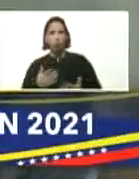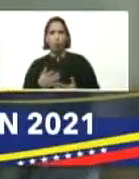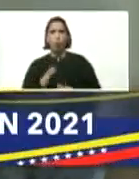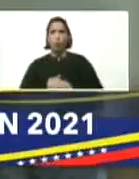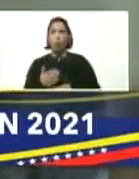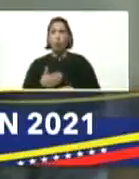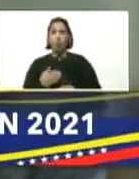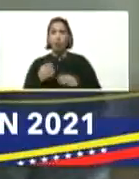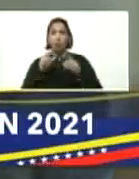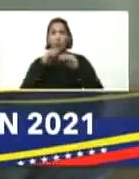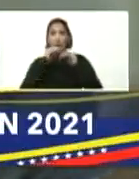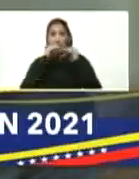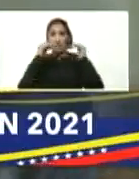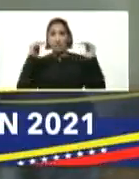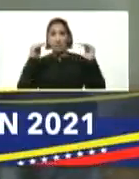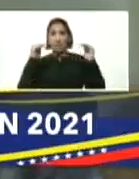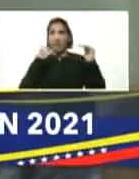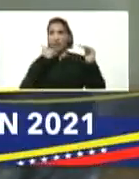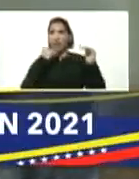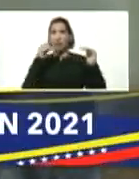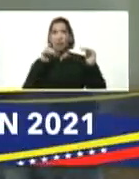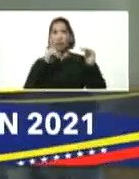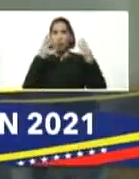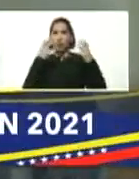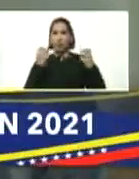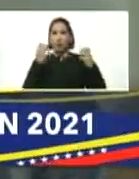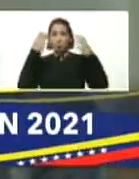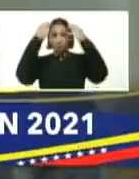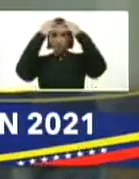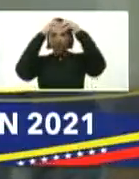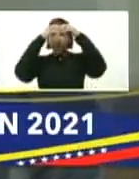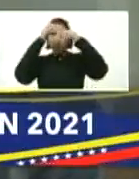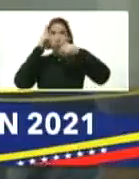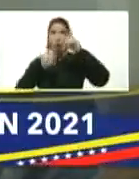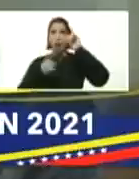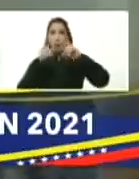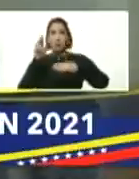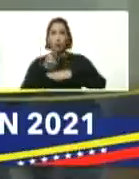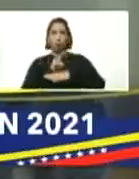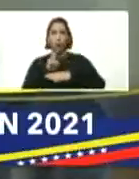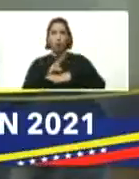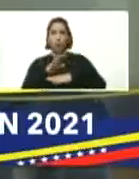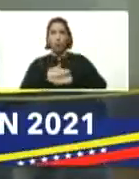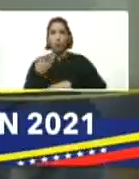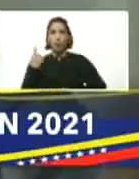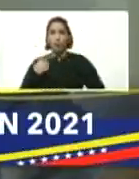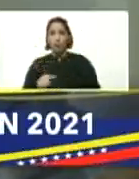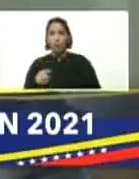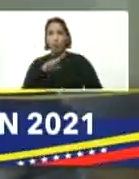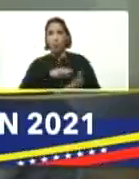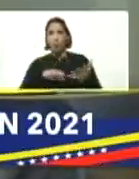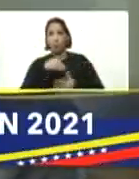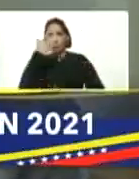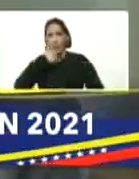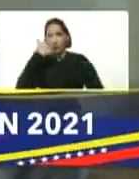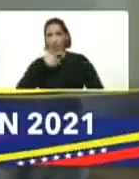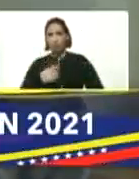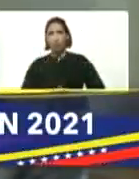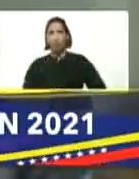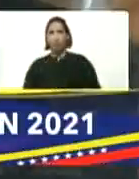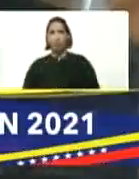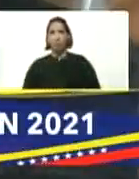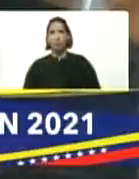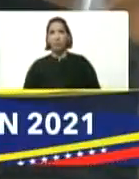está arriba casi no nos enteramos. El cerebro a veces lo usamos cuando tenemos un problema serio.